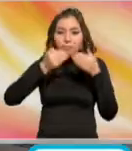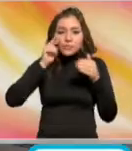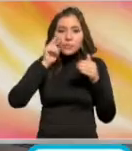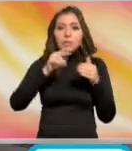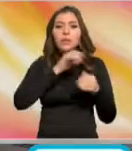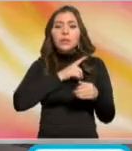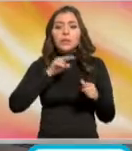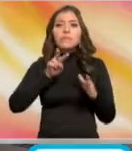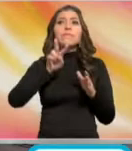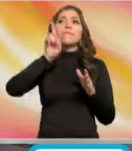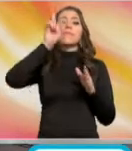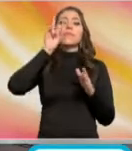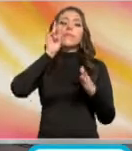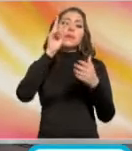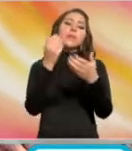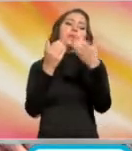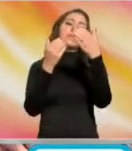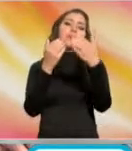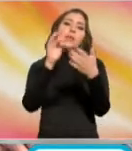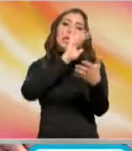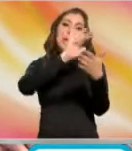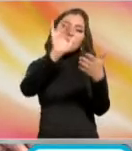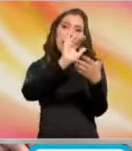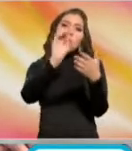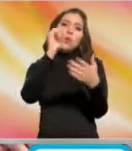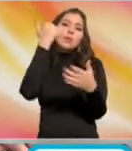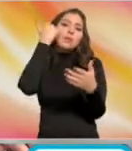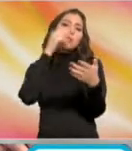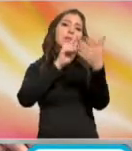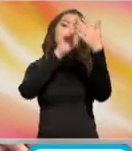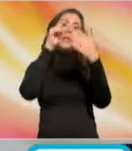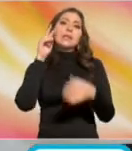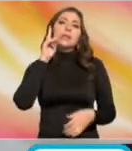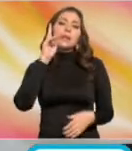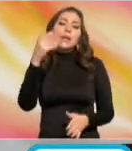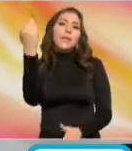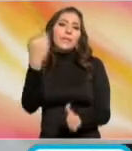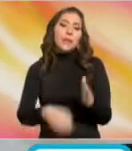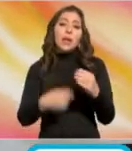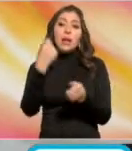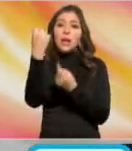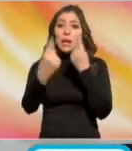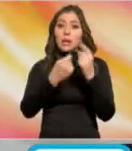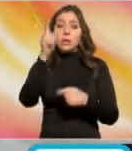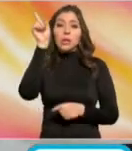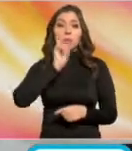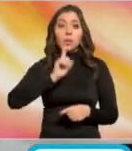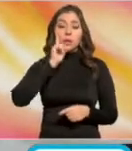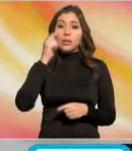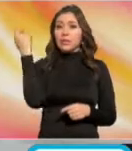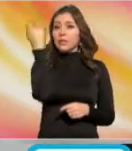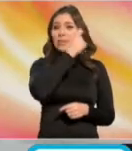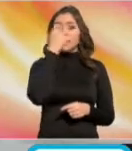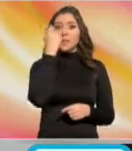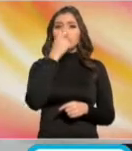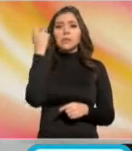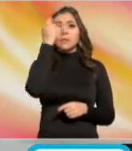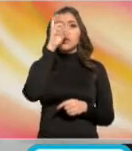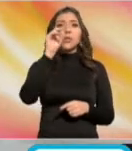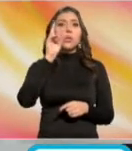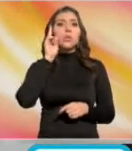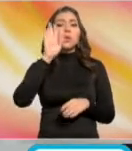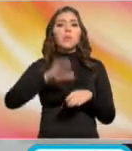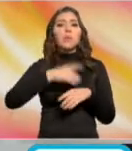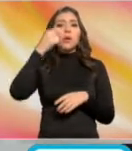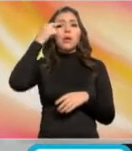Entonces, ahí es donde nos damos cuenta que ya les hace falta. Otra cosa, por ejemplo, en las mujeres cuando se maquillan y el maquillaje ya no se les ve porque